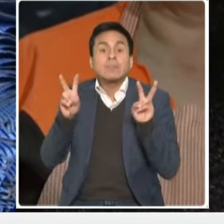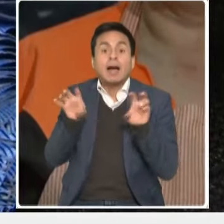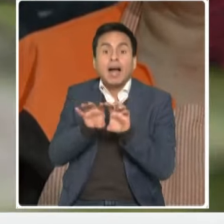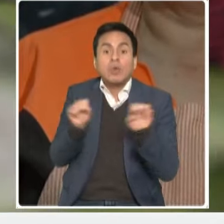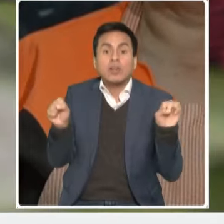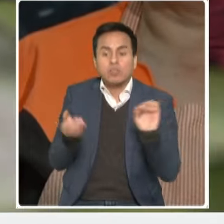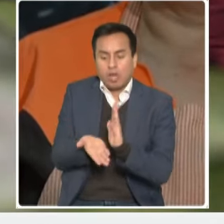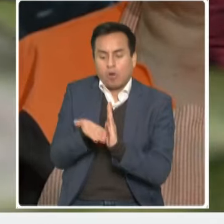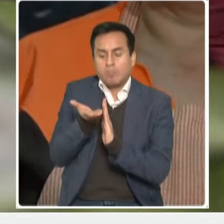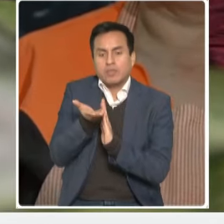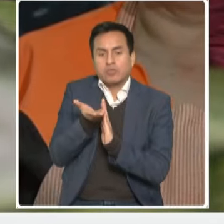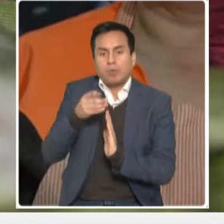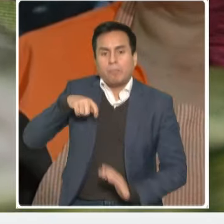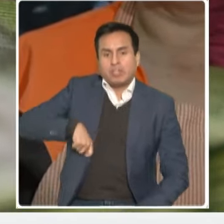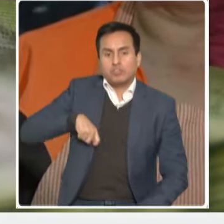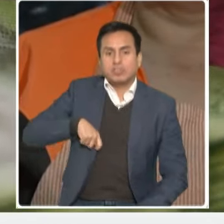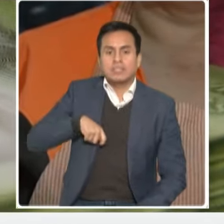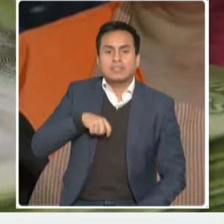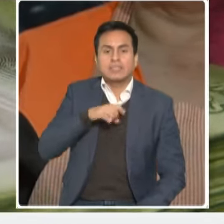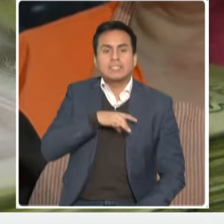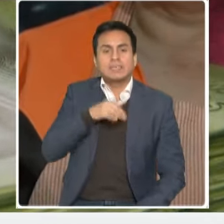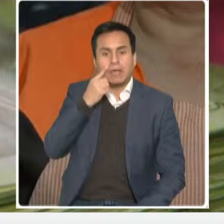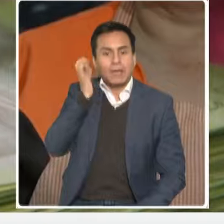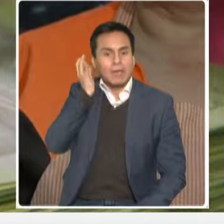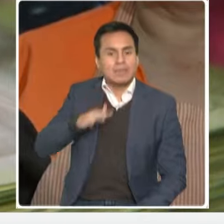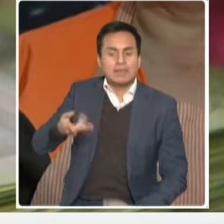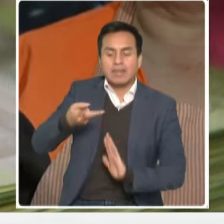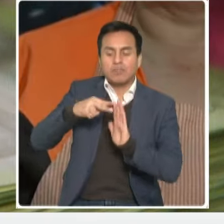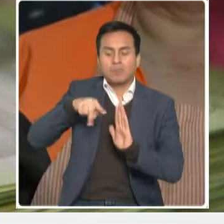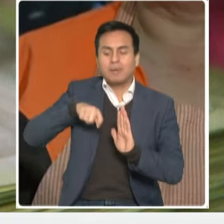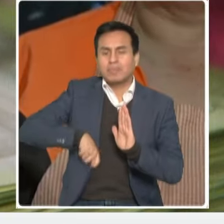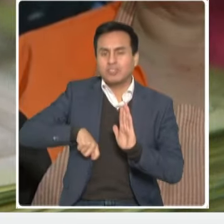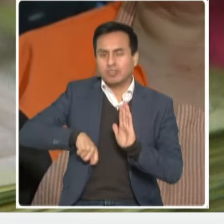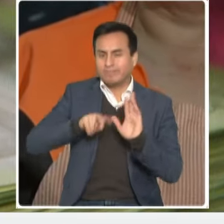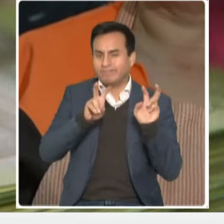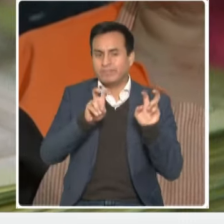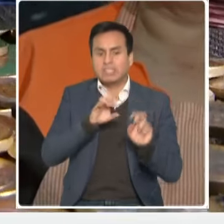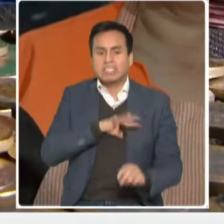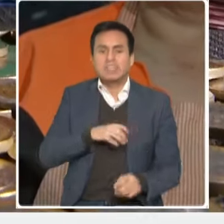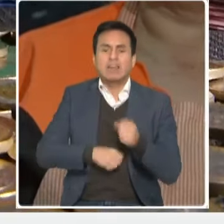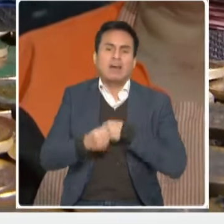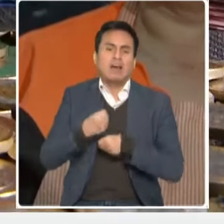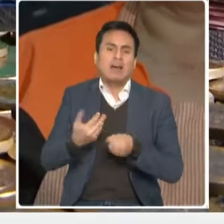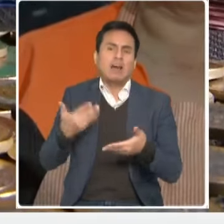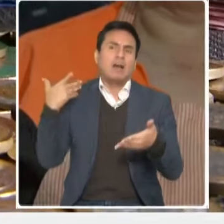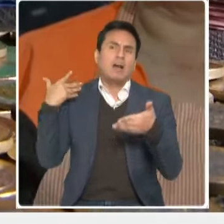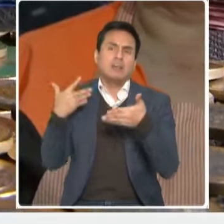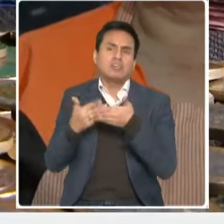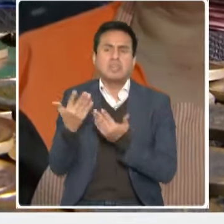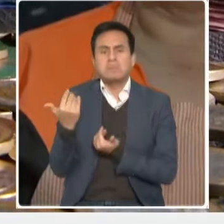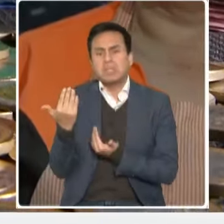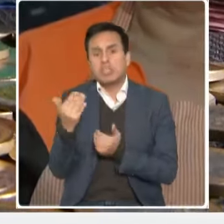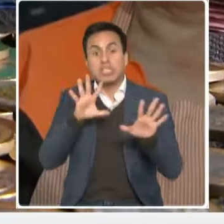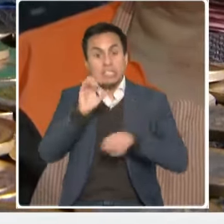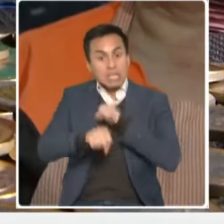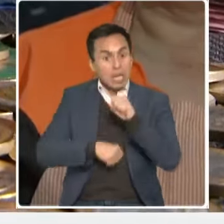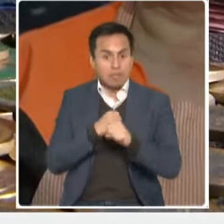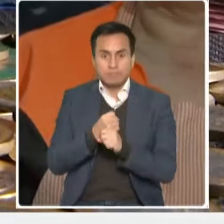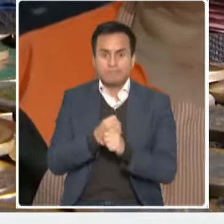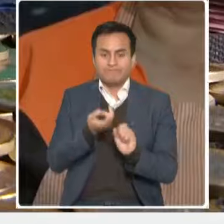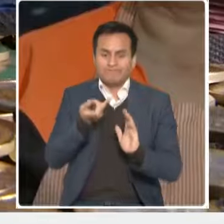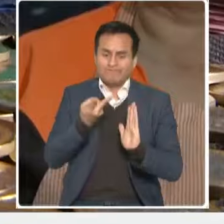en aumento de las pensiones para los chilenos y chilenas en la reforma de pensiones. Chile lleva demasiado tiempo esperando, 10 años